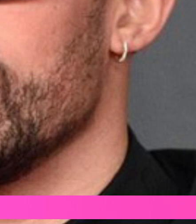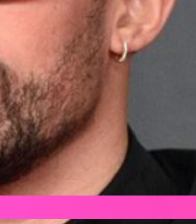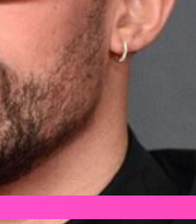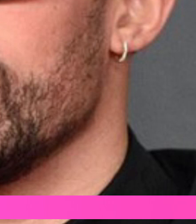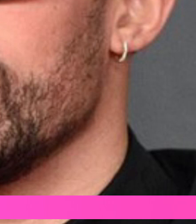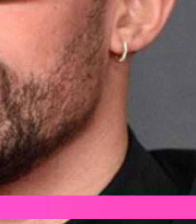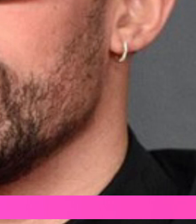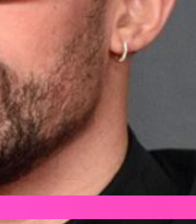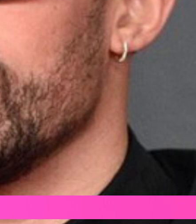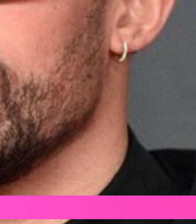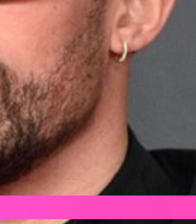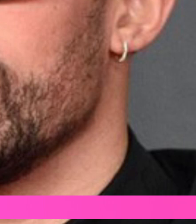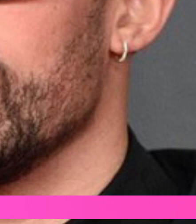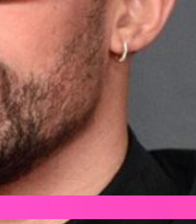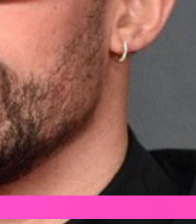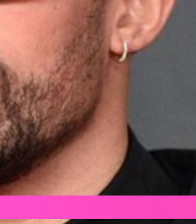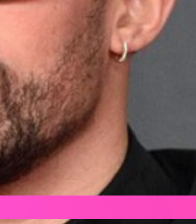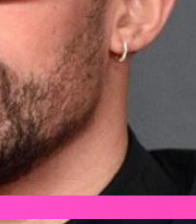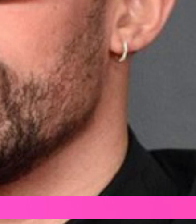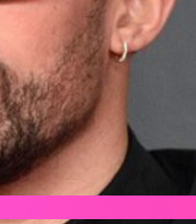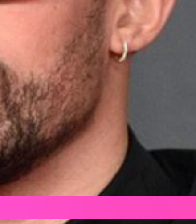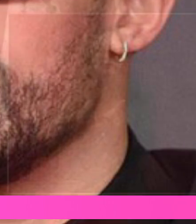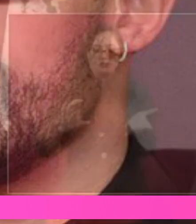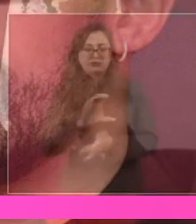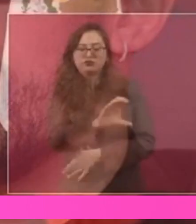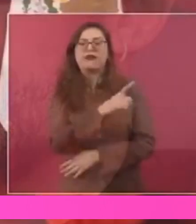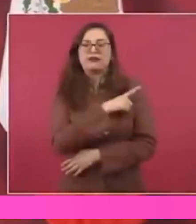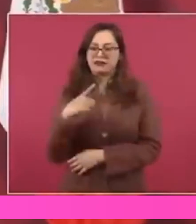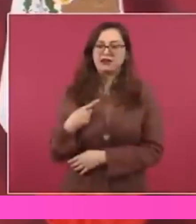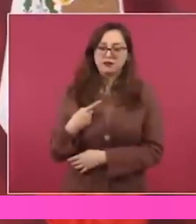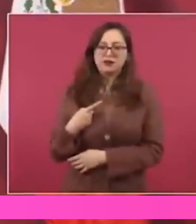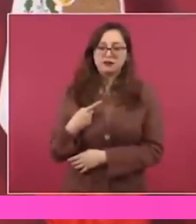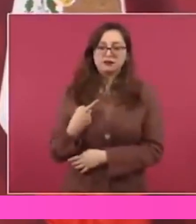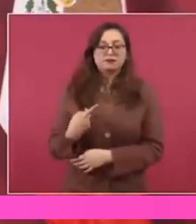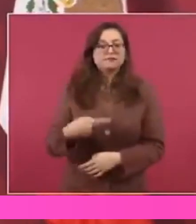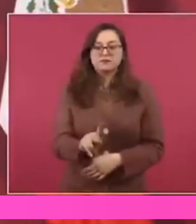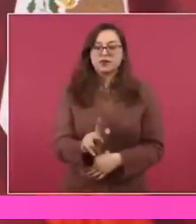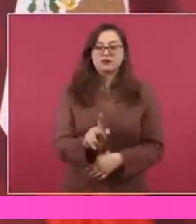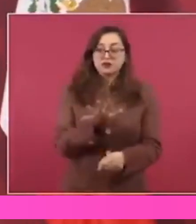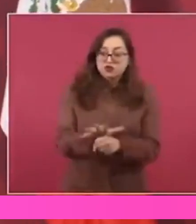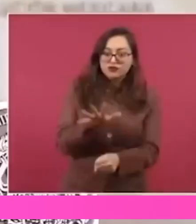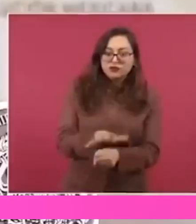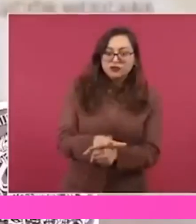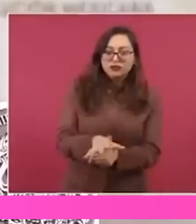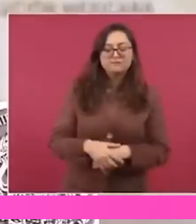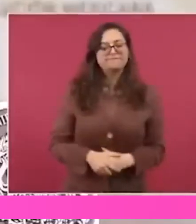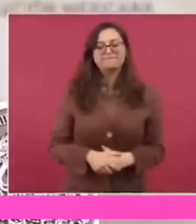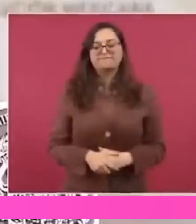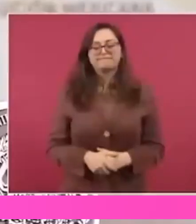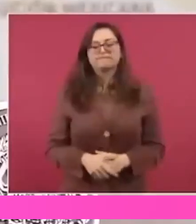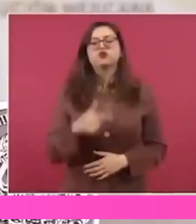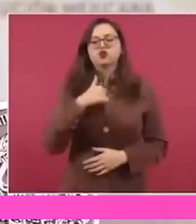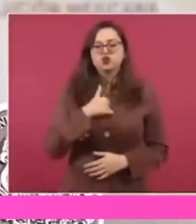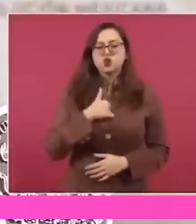porque no pudieron entrar a sus pasados conciertos porque les clonaron los boletos. Consideró que con una presentación en el Zócalo de acceso